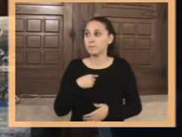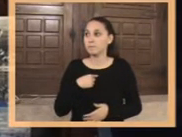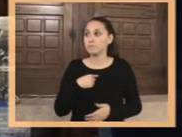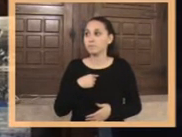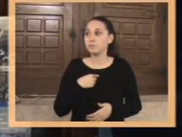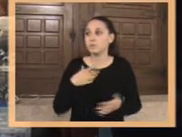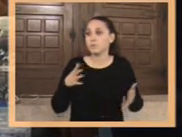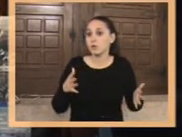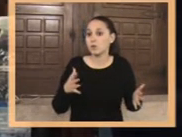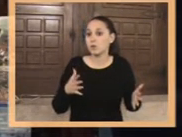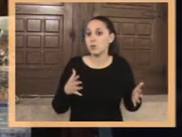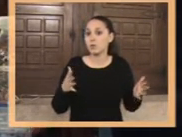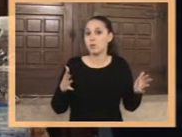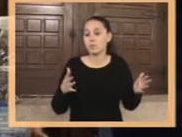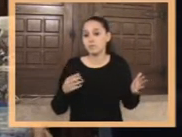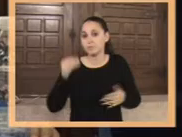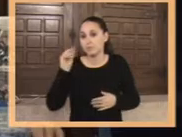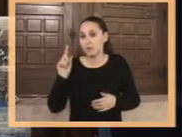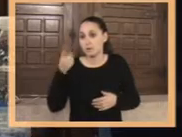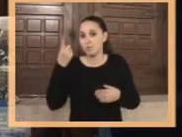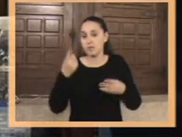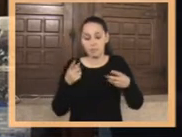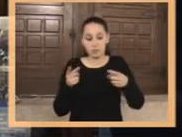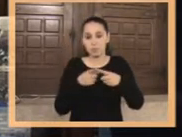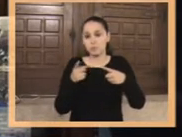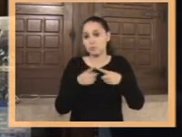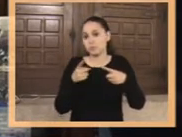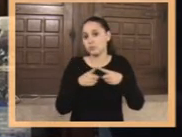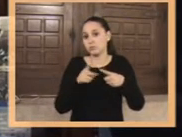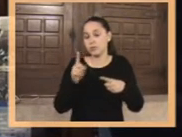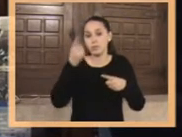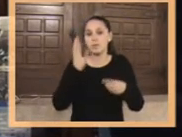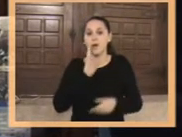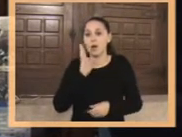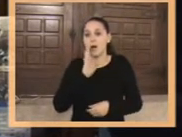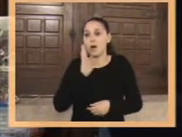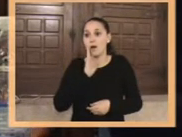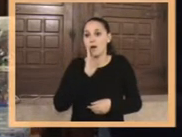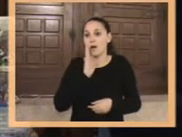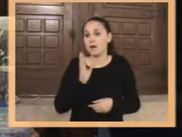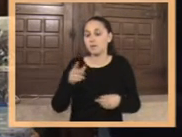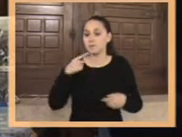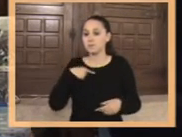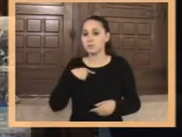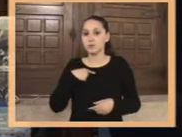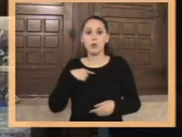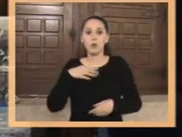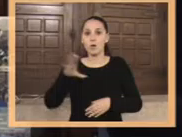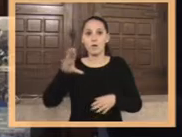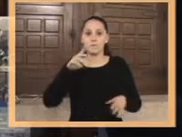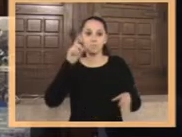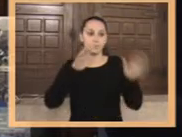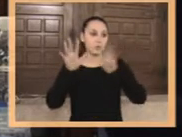arcediano, pues me centré poco, porque en ese momento había recibido el mensaje del fallecimiento de este hombre joven, además, que ayer